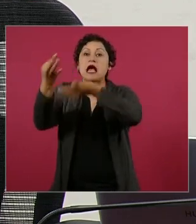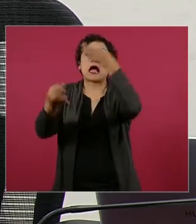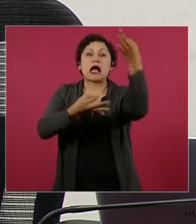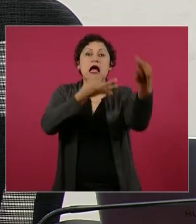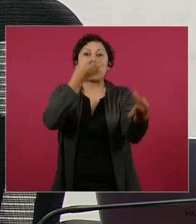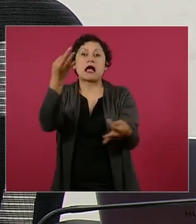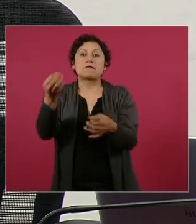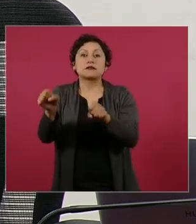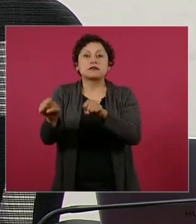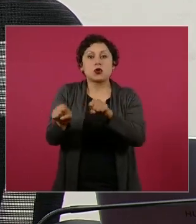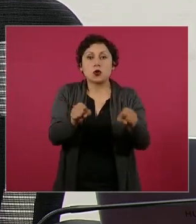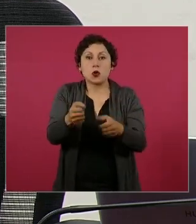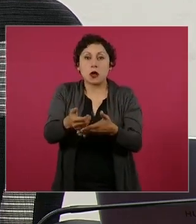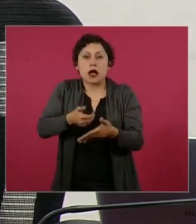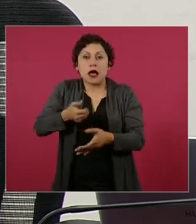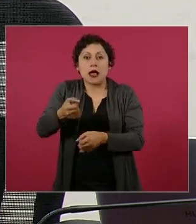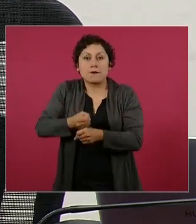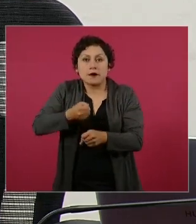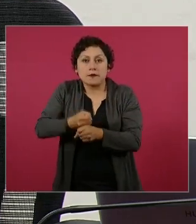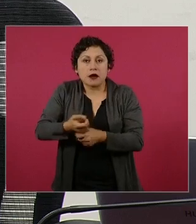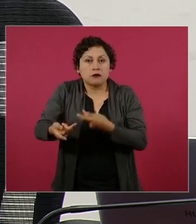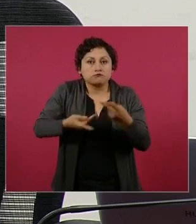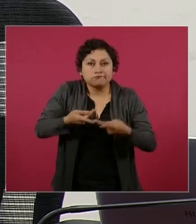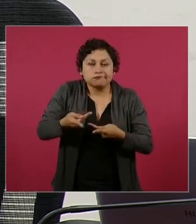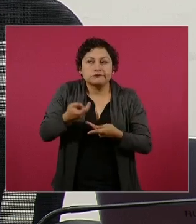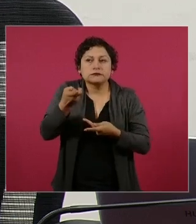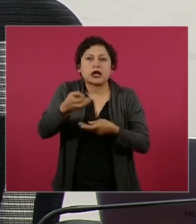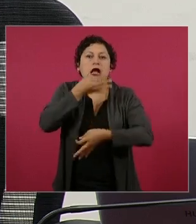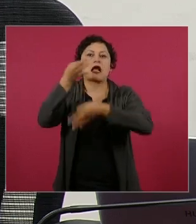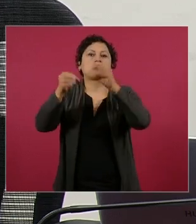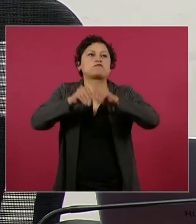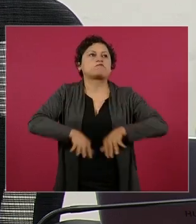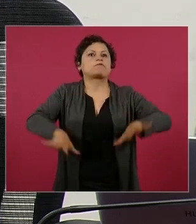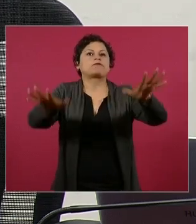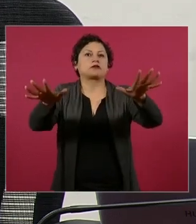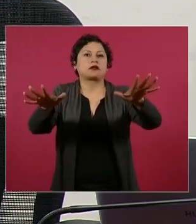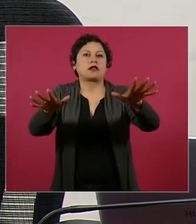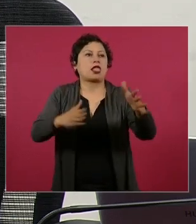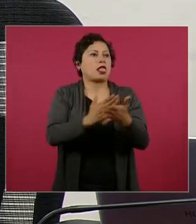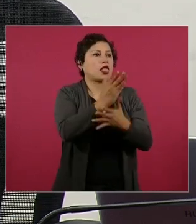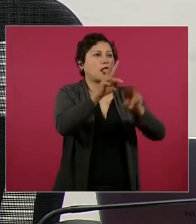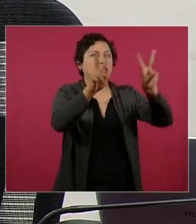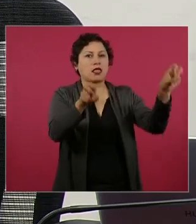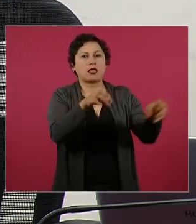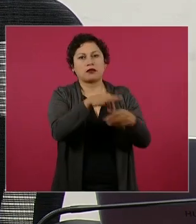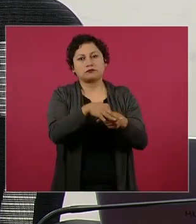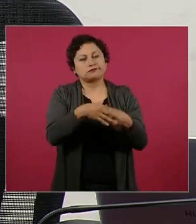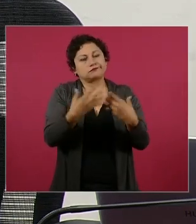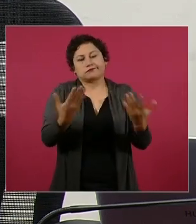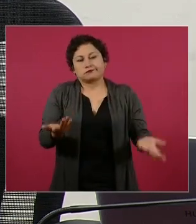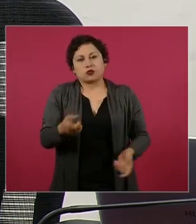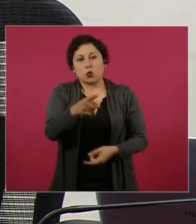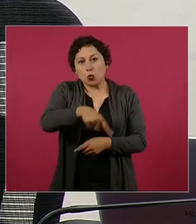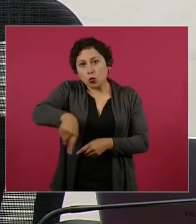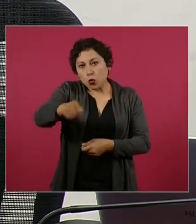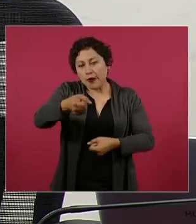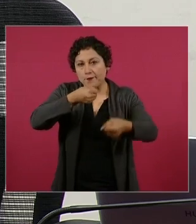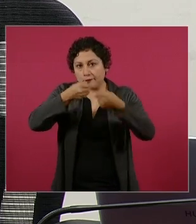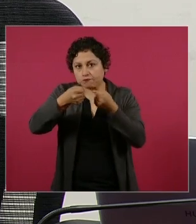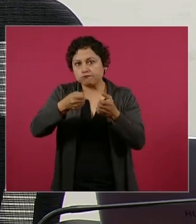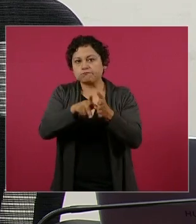importante que hacemos en cada una de las entidades federativas y a través de ustedes. En realidad, la comunicación e invitación